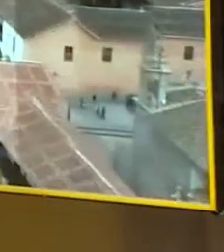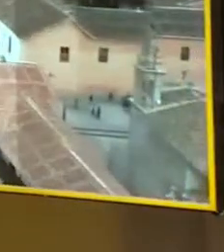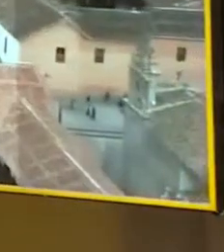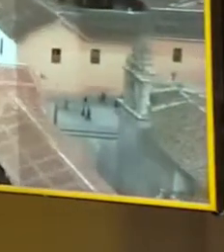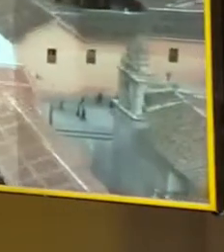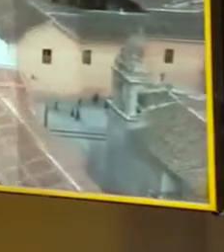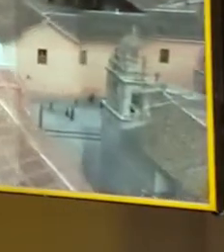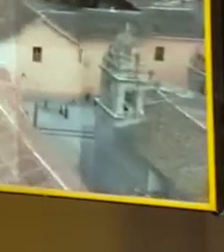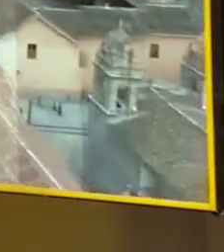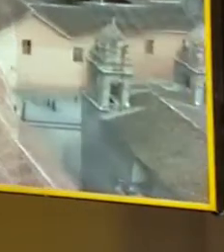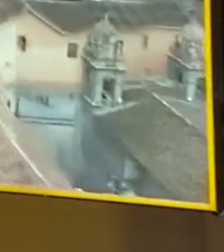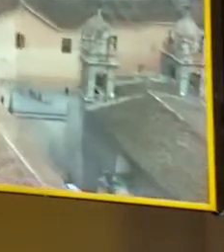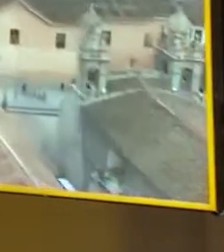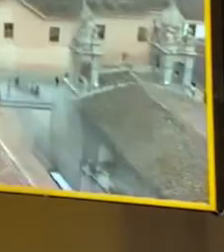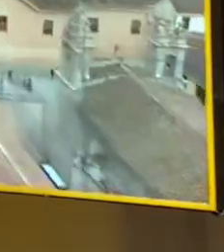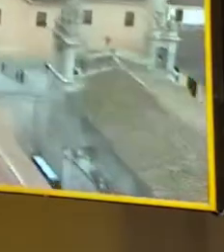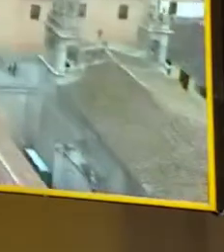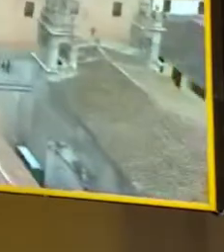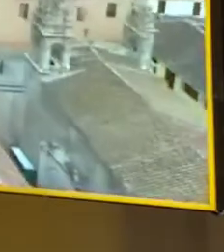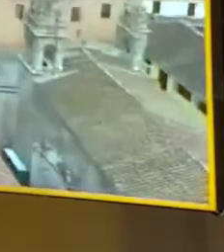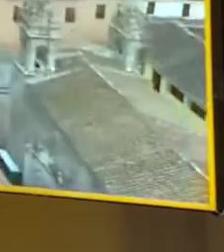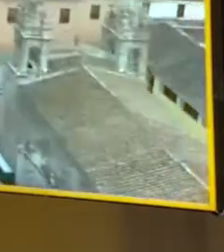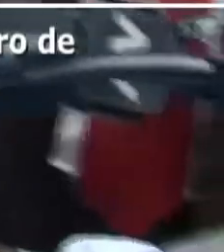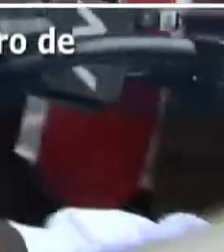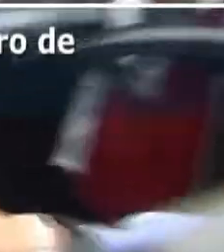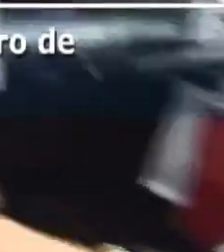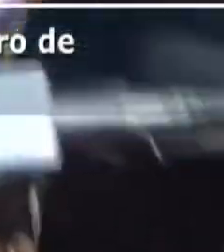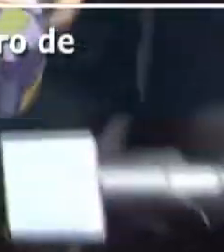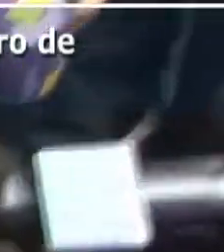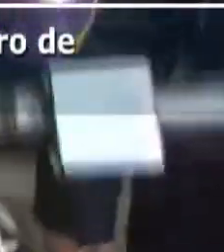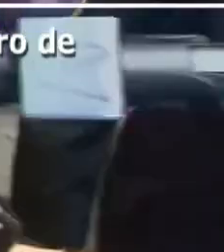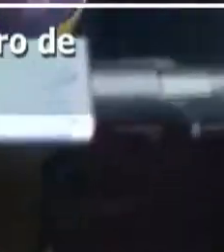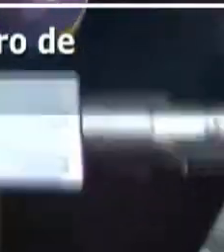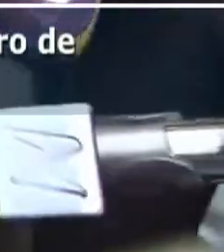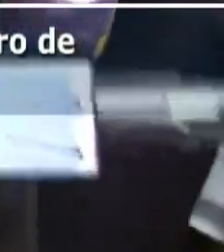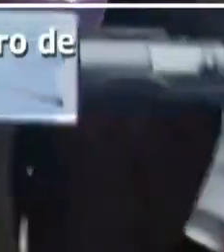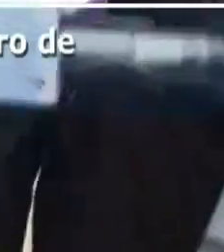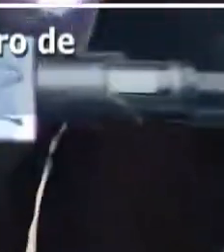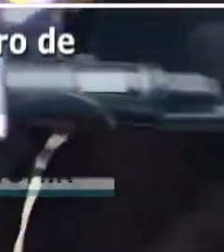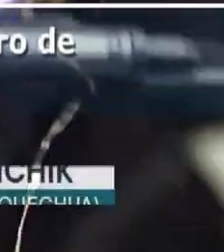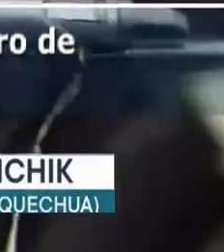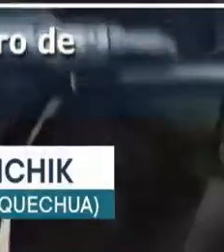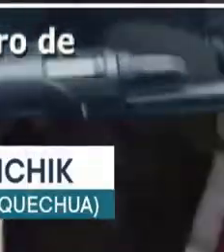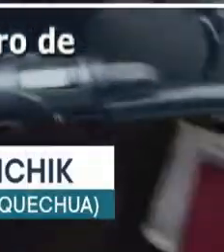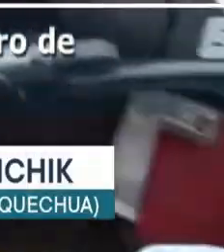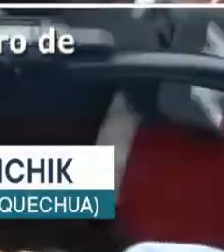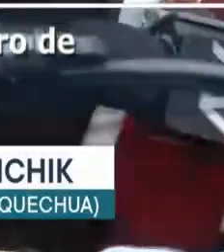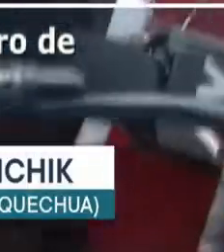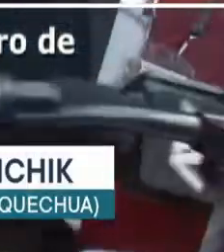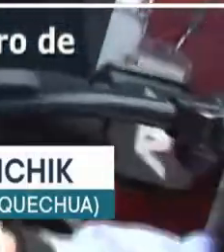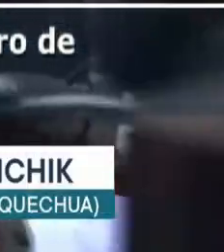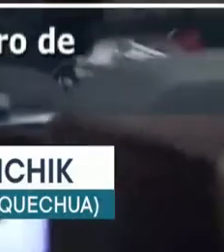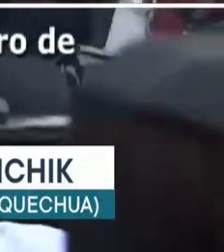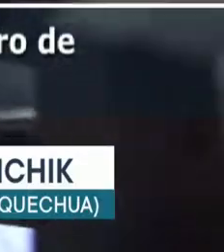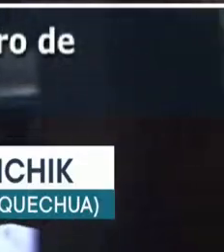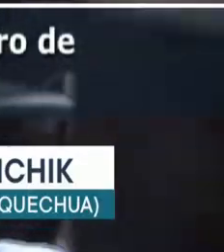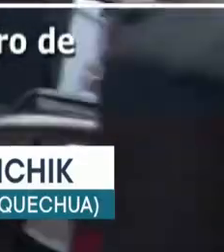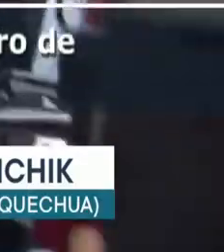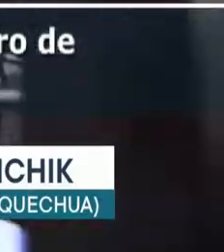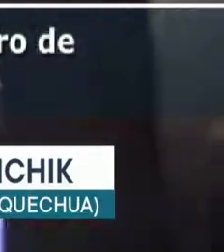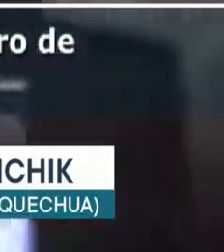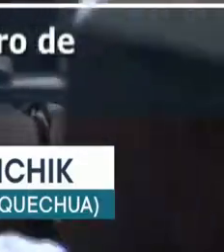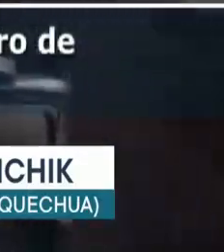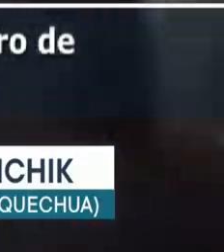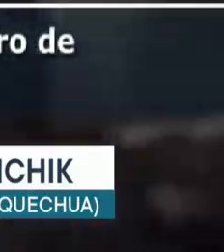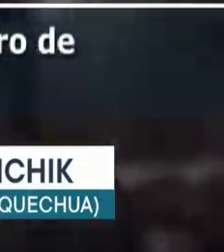Según ahora, una semipi Villacuiban Jallarina Canja, Poder Judicial Umalle, Elvia Barrios, quienes llamanta Aníbal Torres, quienes llamanta